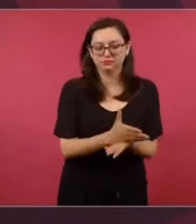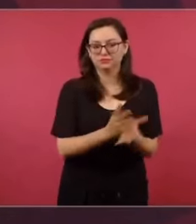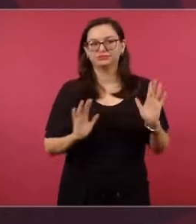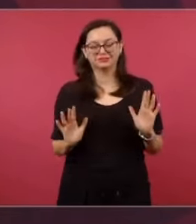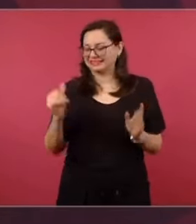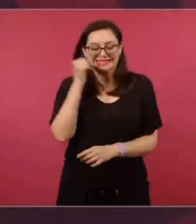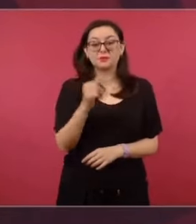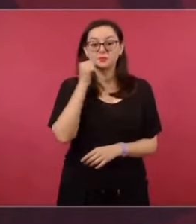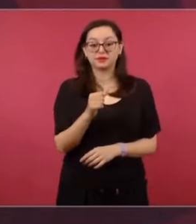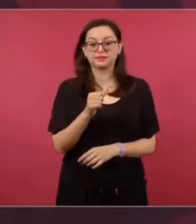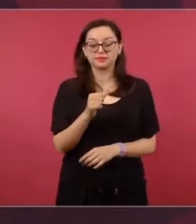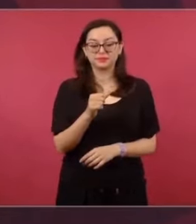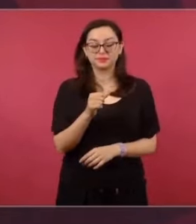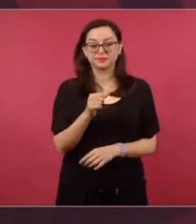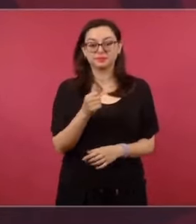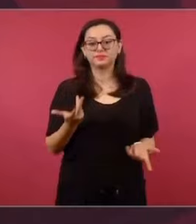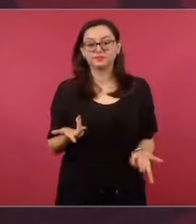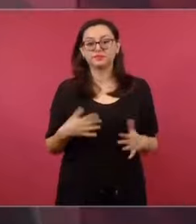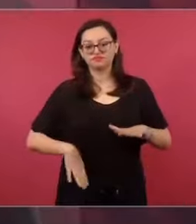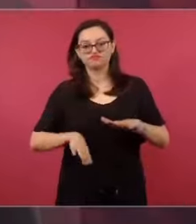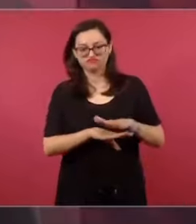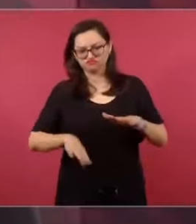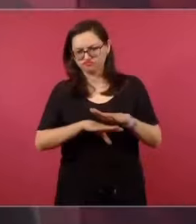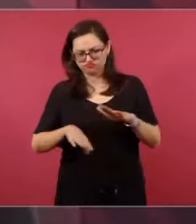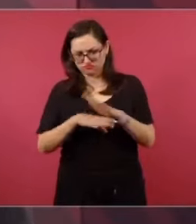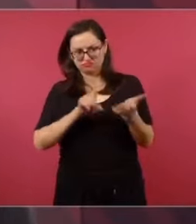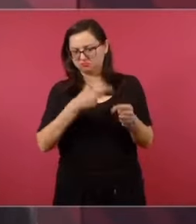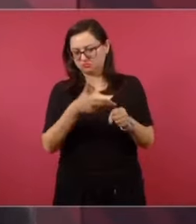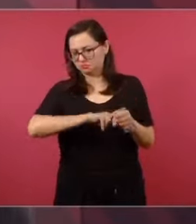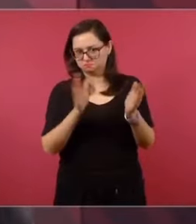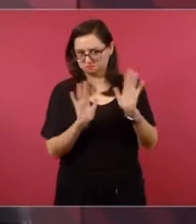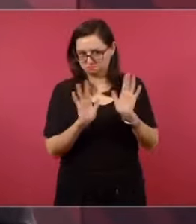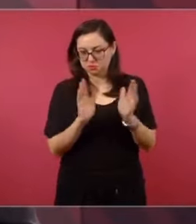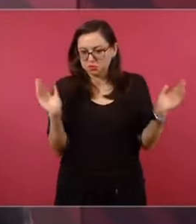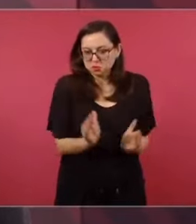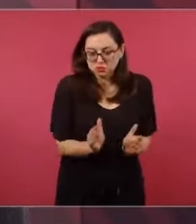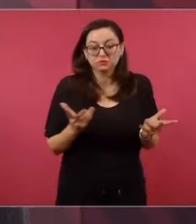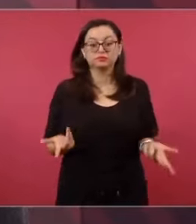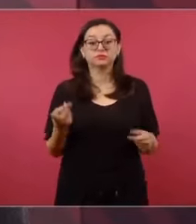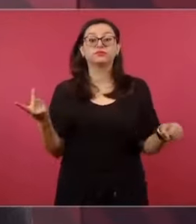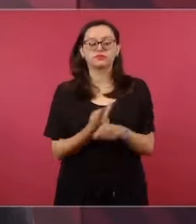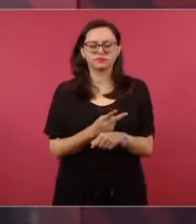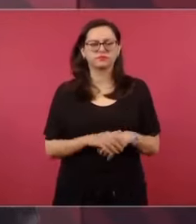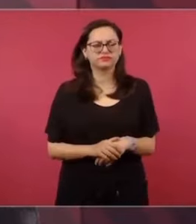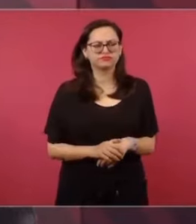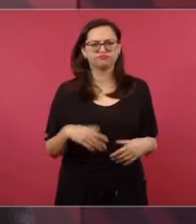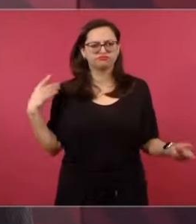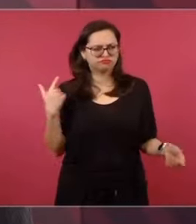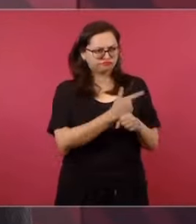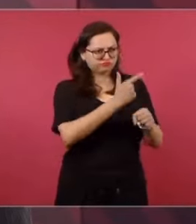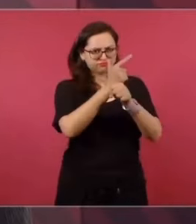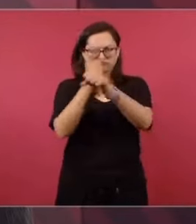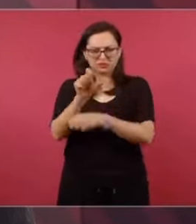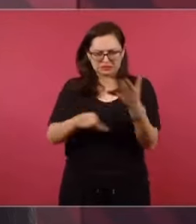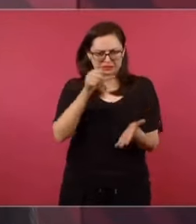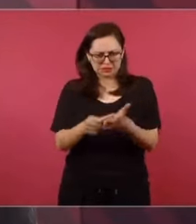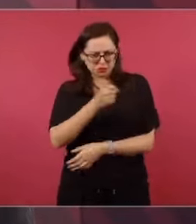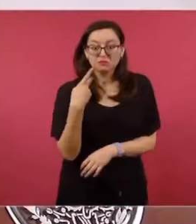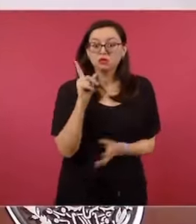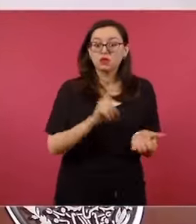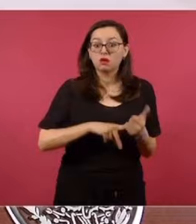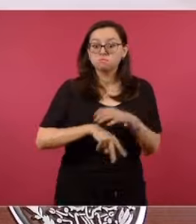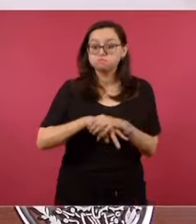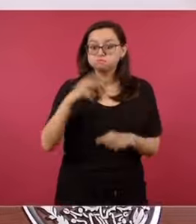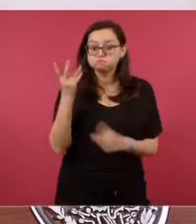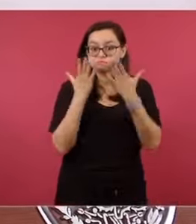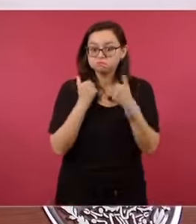básico. En muchos casos, estos centros de salud estaban abandonados, no tenían ni médicos,